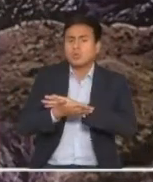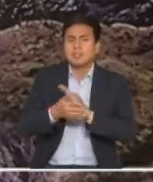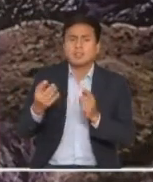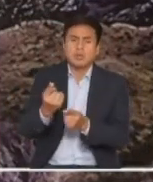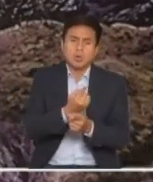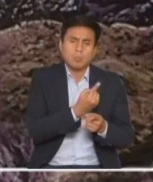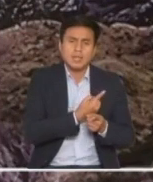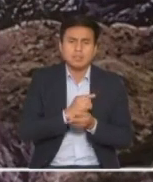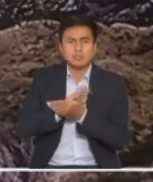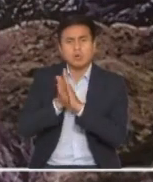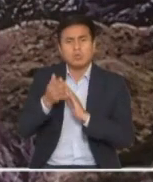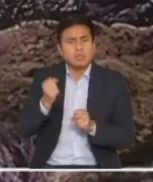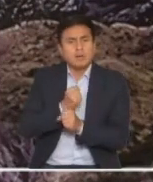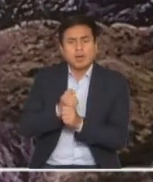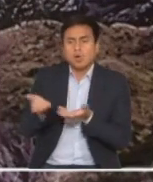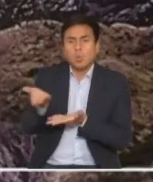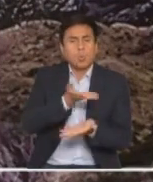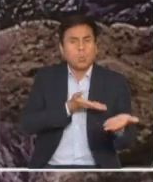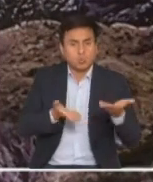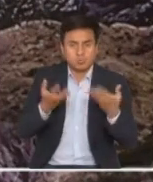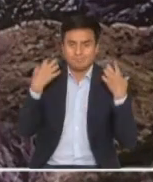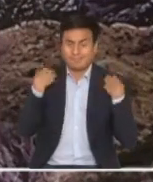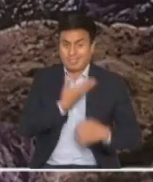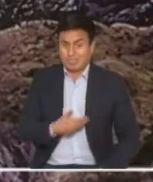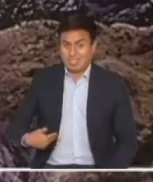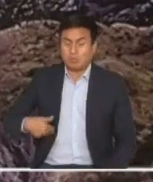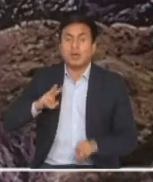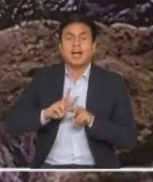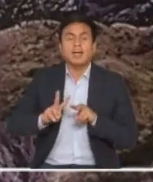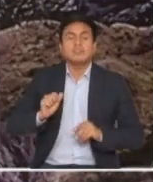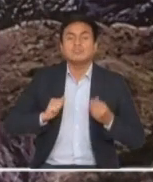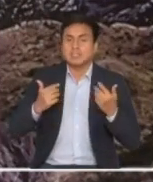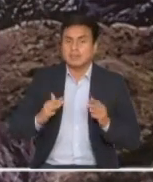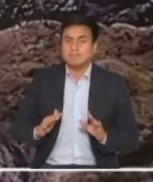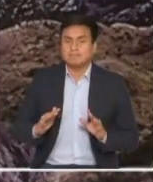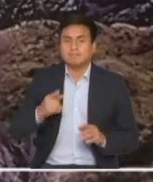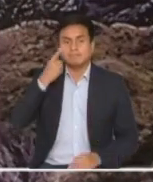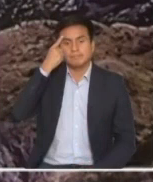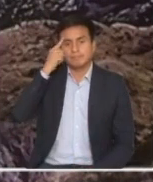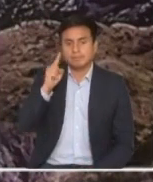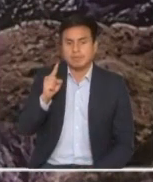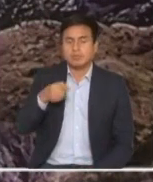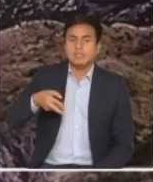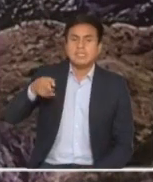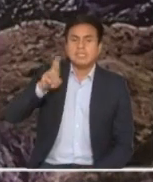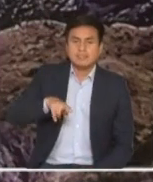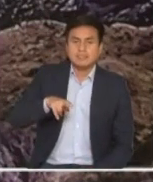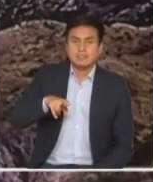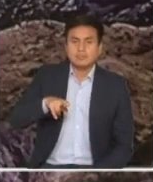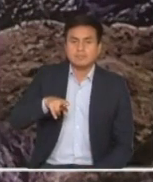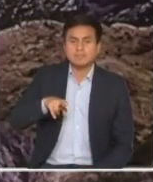conversaciones y el trabajo conjunto que le corresponde al ejecutivo se ha hecho Pero insisto